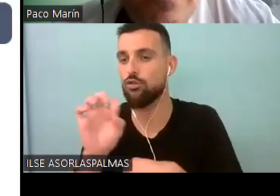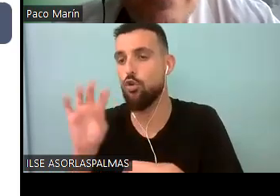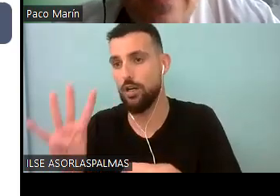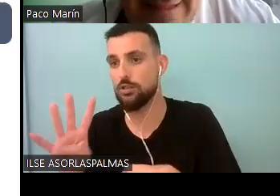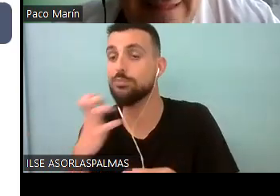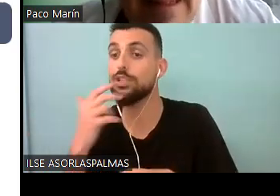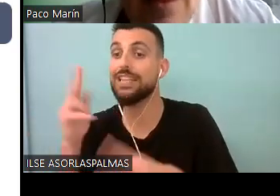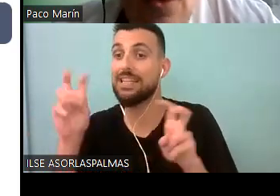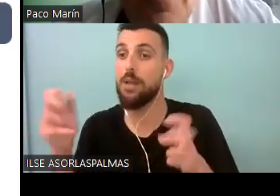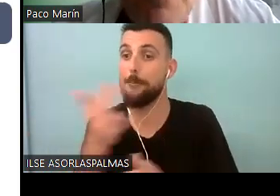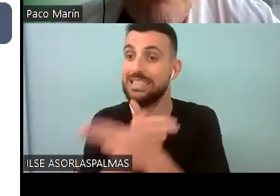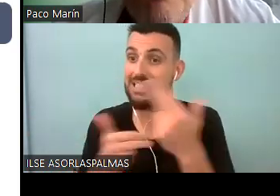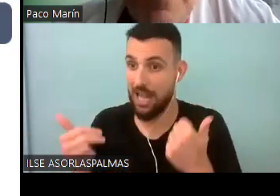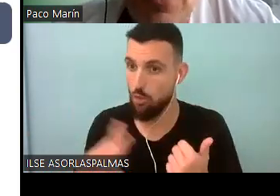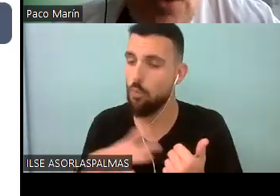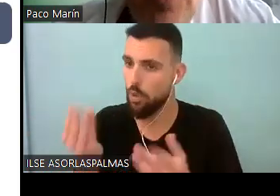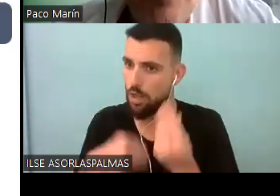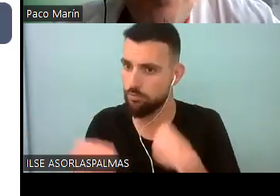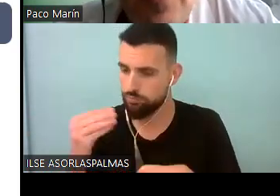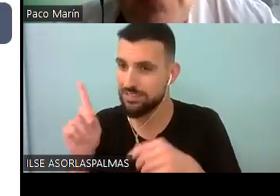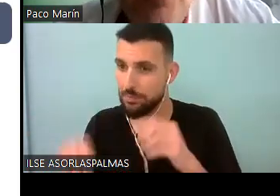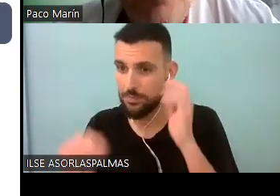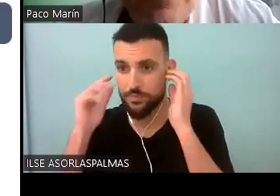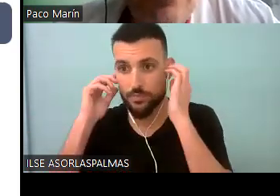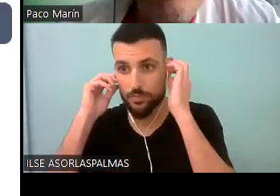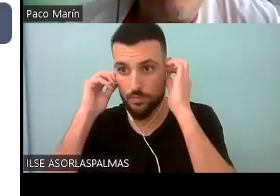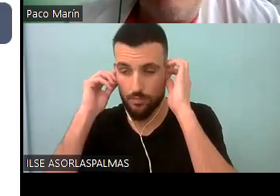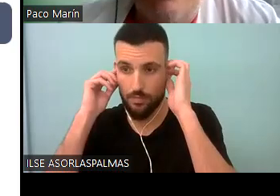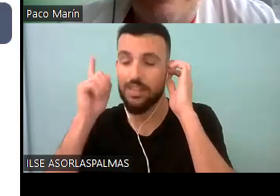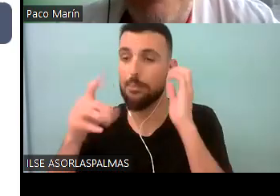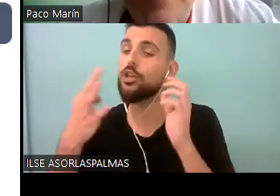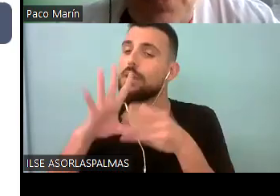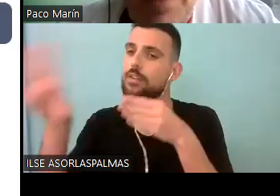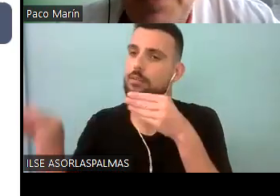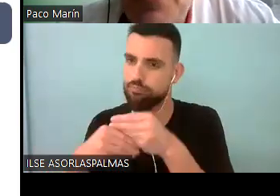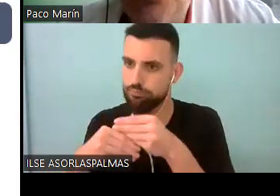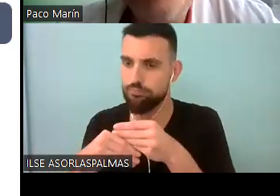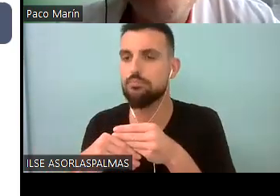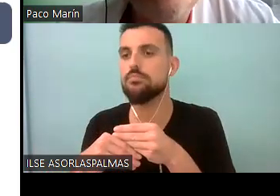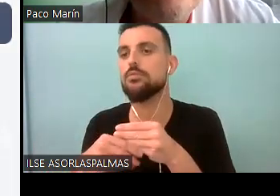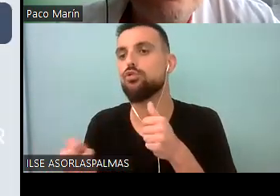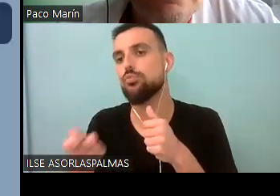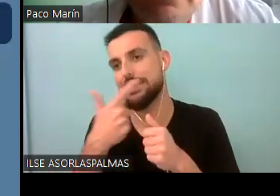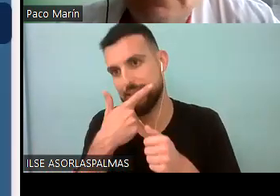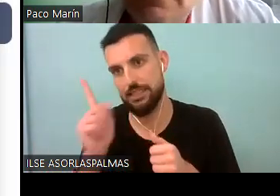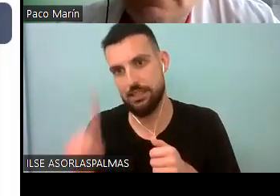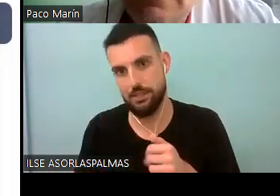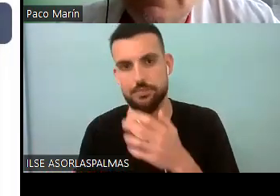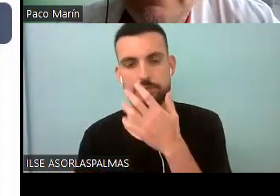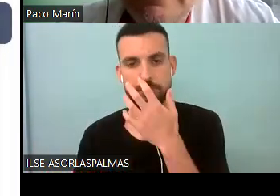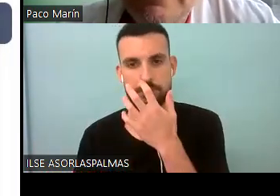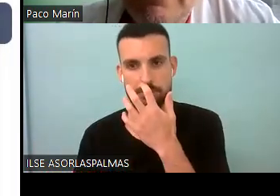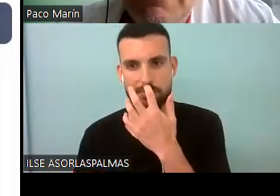ejemplo. Hay gente que se lo come, pero en muchas ocasiones hemos de aportarlo a través de suplementos.